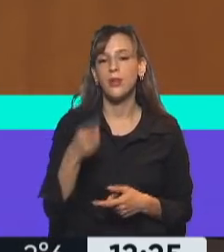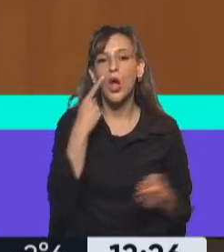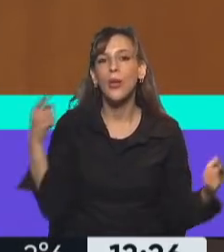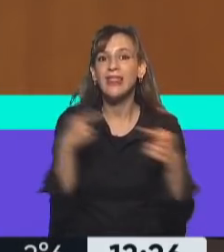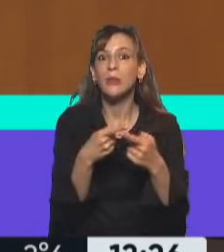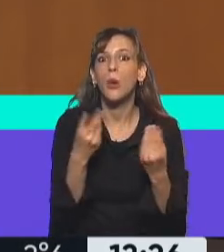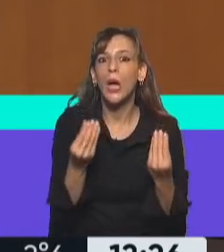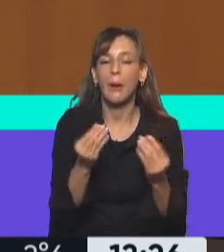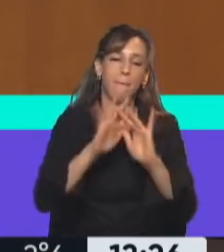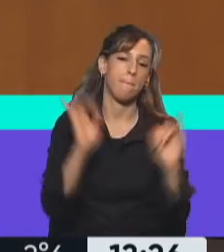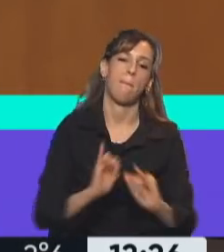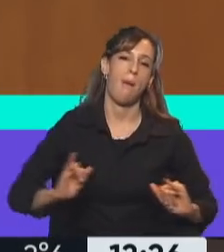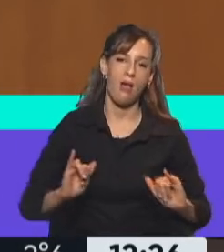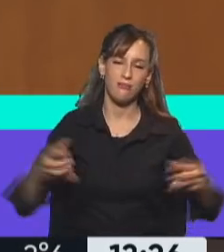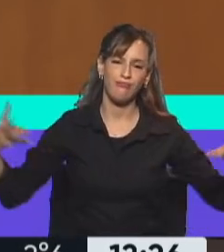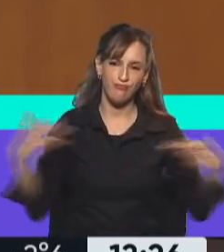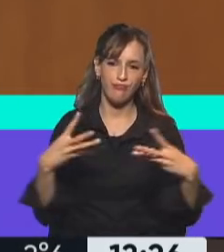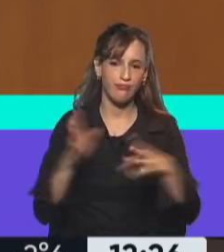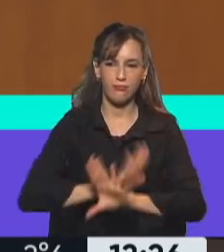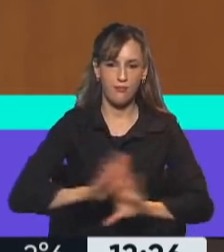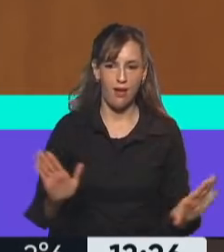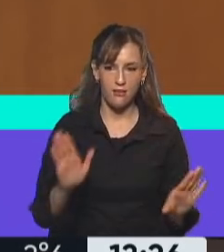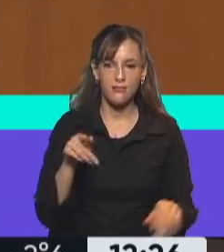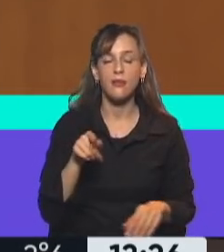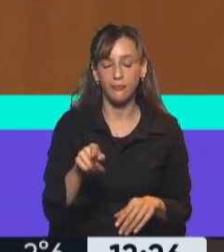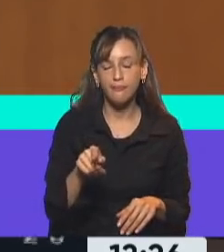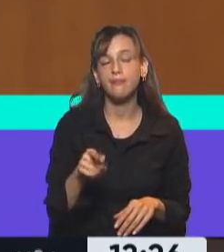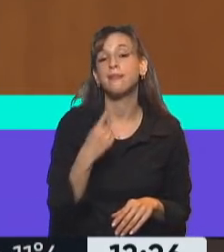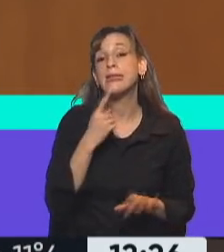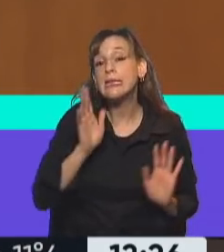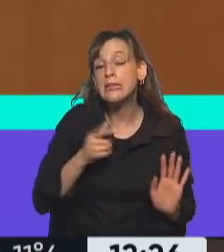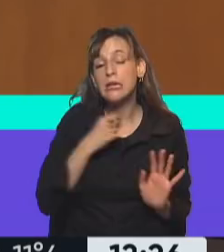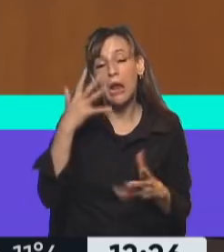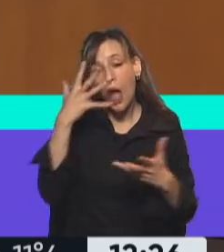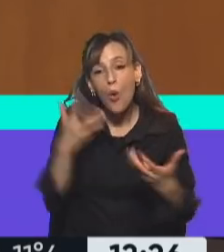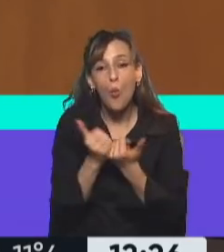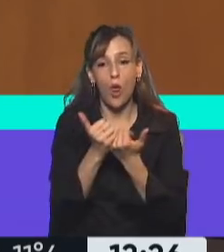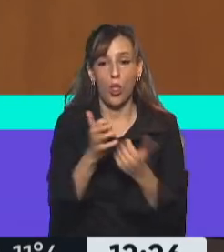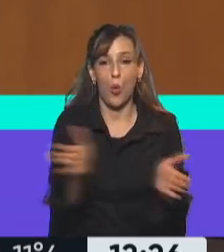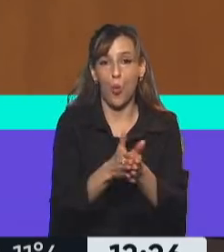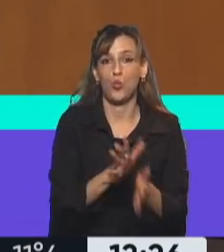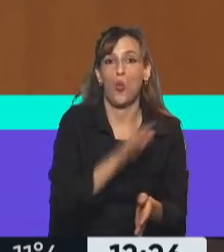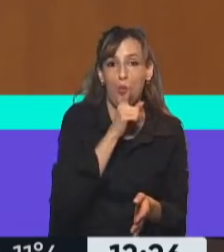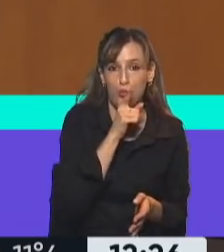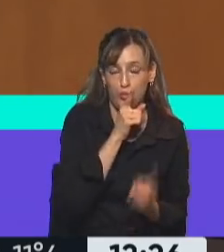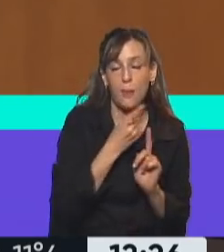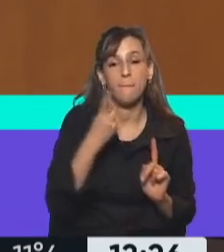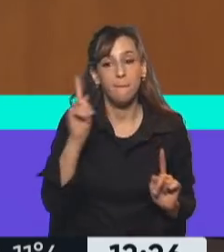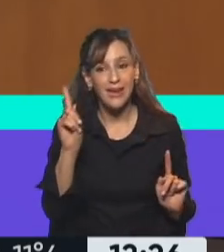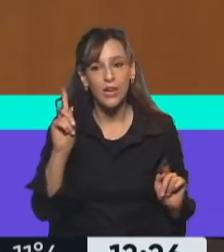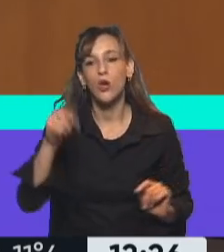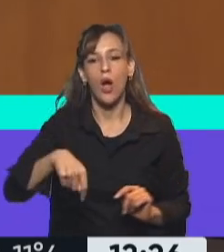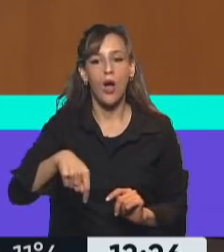paz, en este caso Zelensky haciendo referencia a un referéndum para un eventual acuerdo con Rusia. Ahora interviene una figura